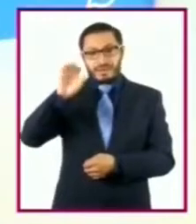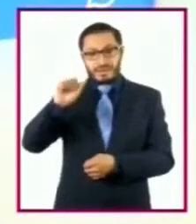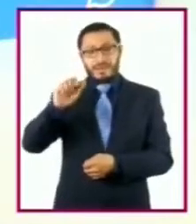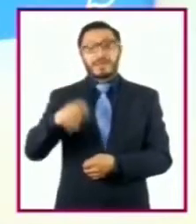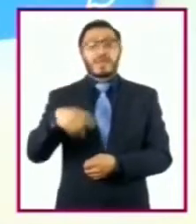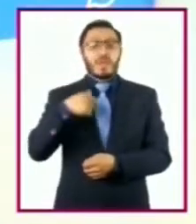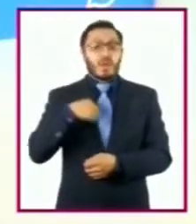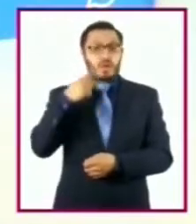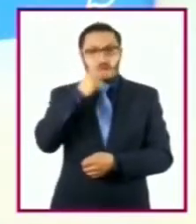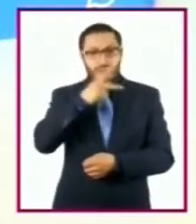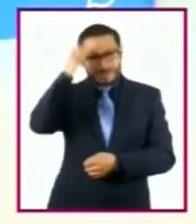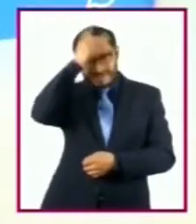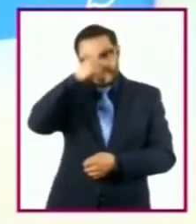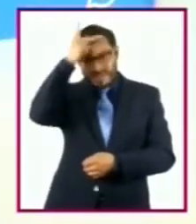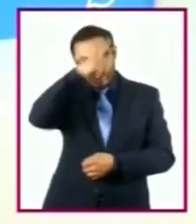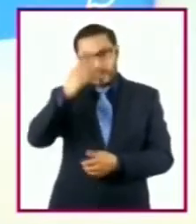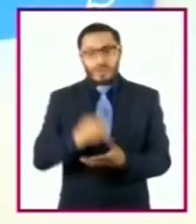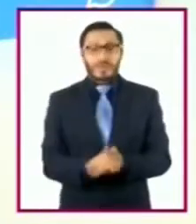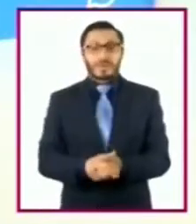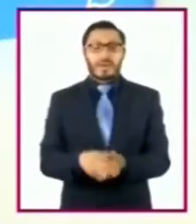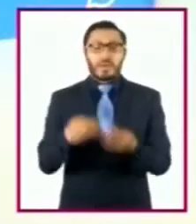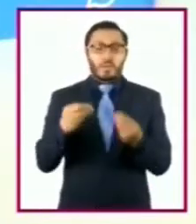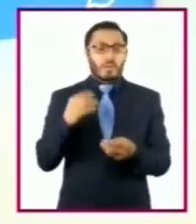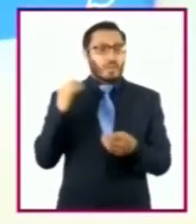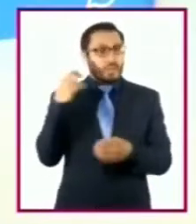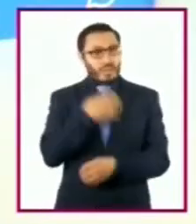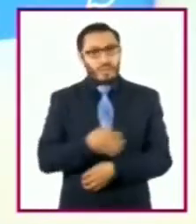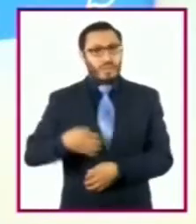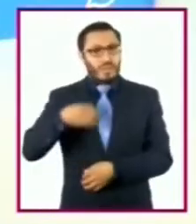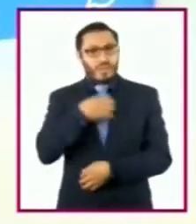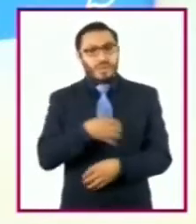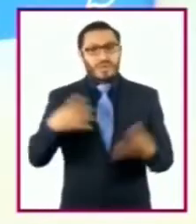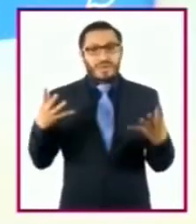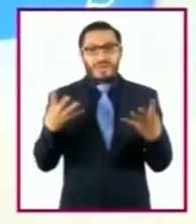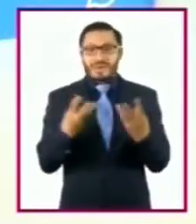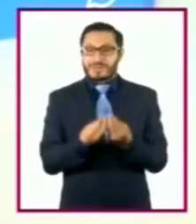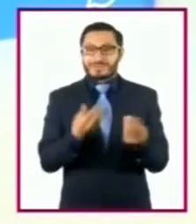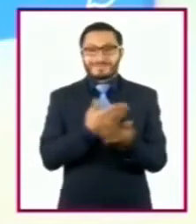social, y estoy aquí muy contenta de participar con ustedes.